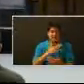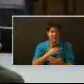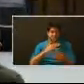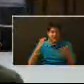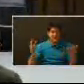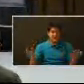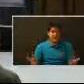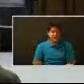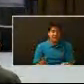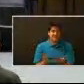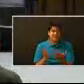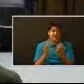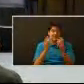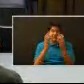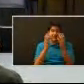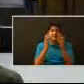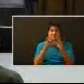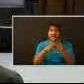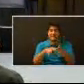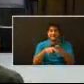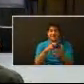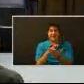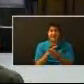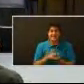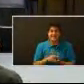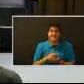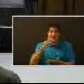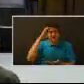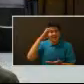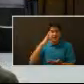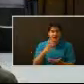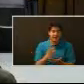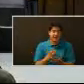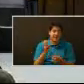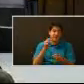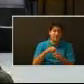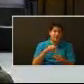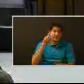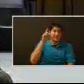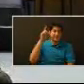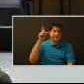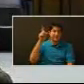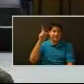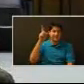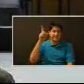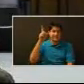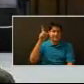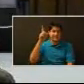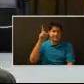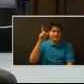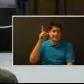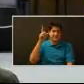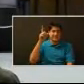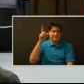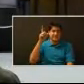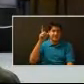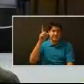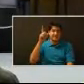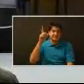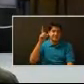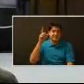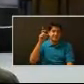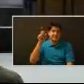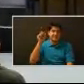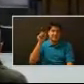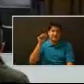Jesús. Llegaste y me rescataste. En el nombre de Jesús. Creo en ti. En el nombre de Jesús, Señor. Y